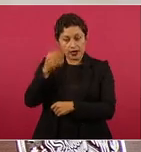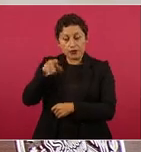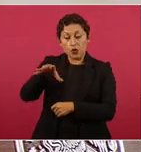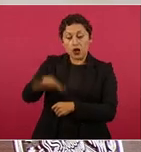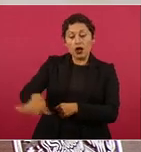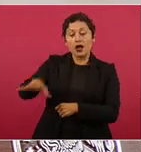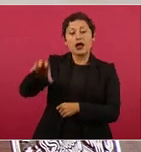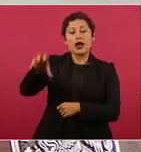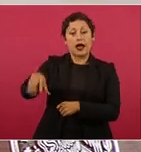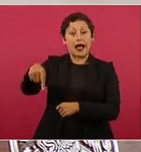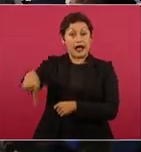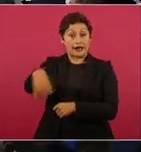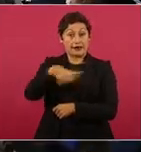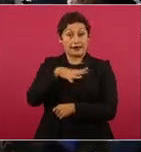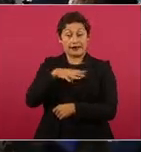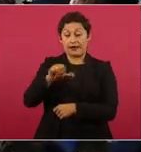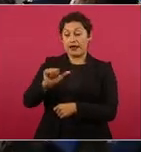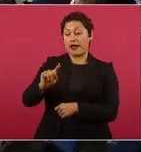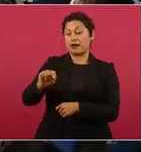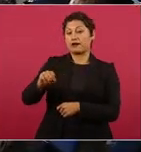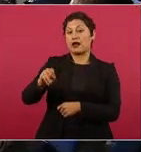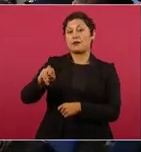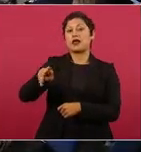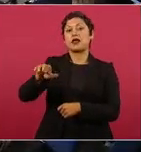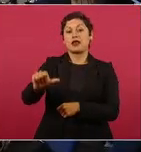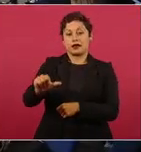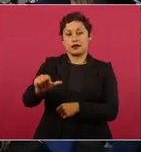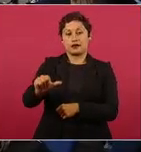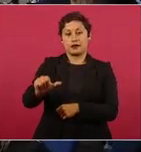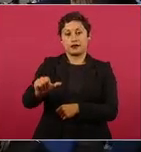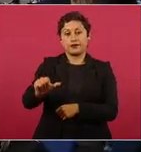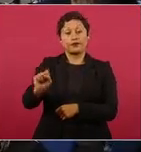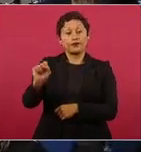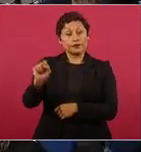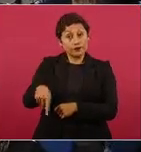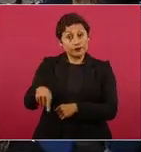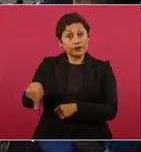gas. La misma empresa